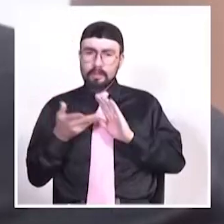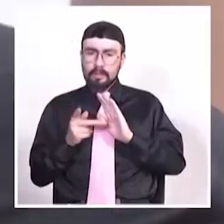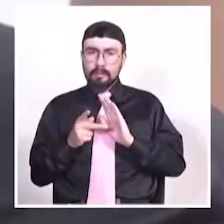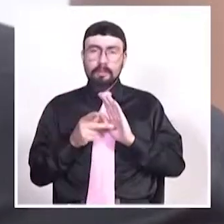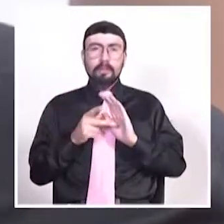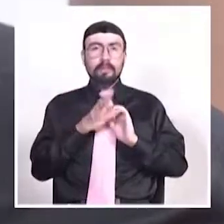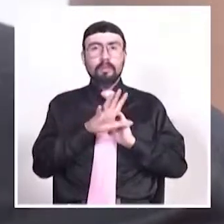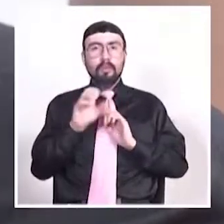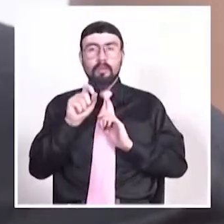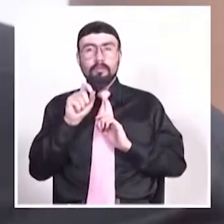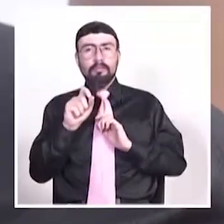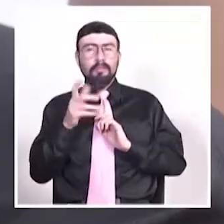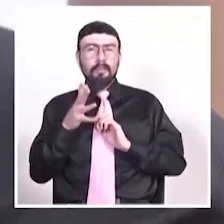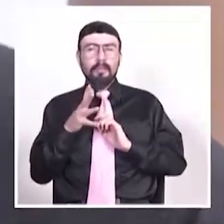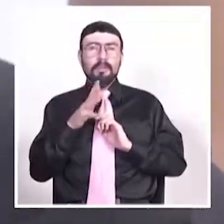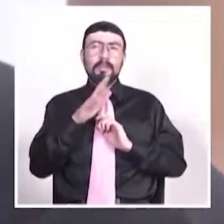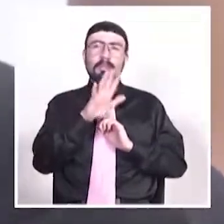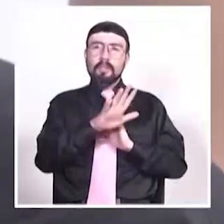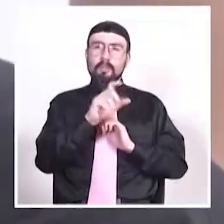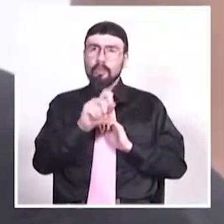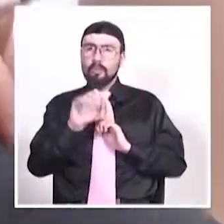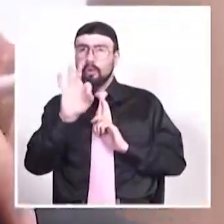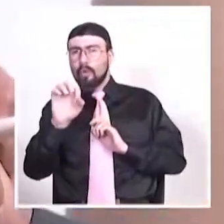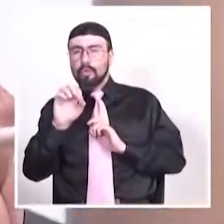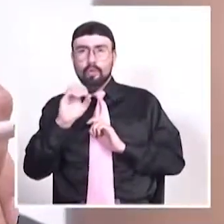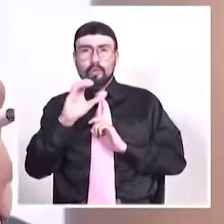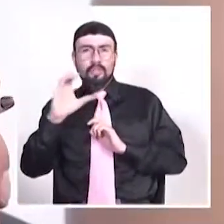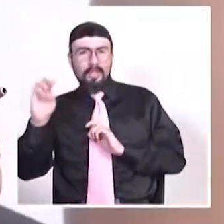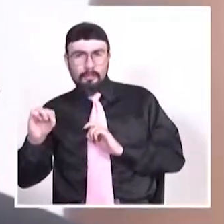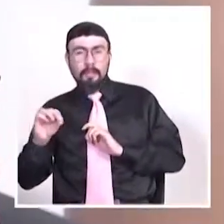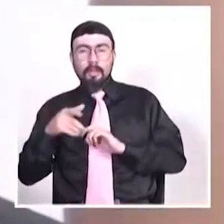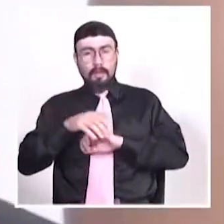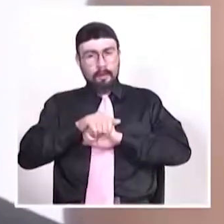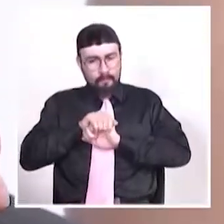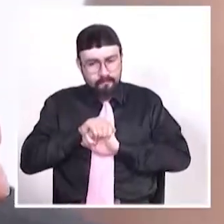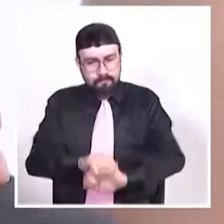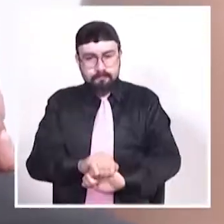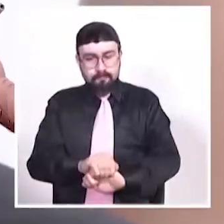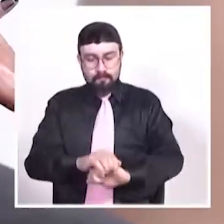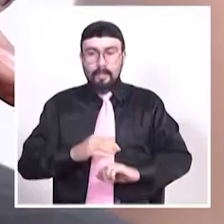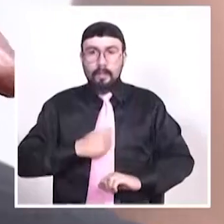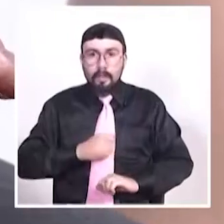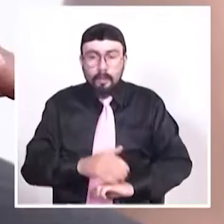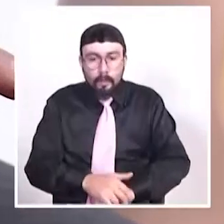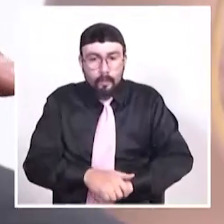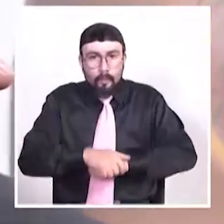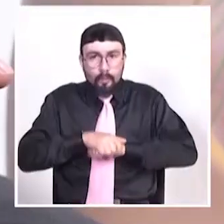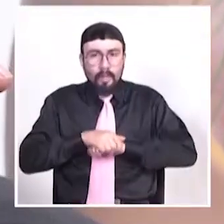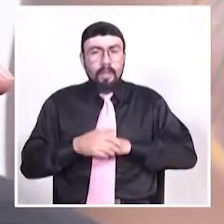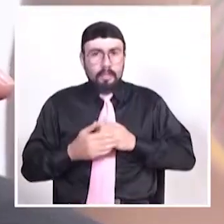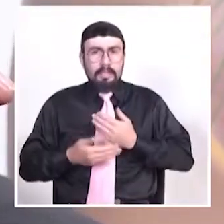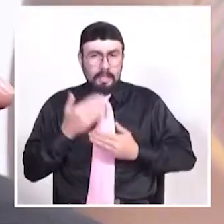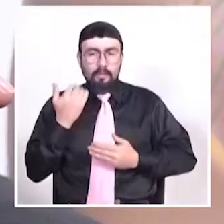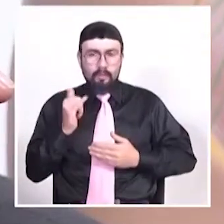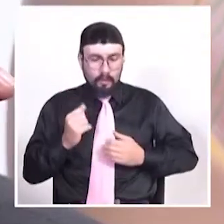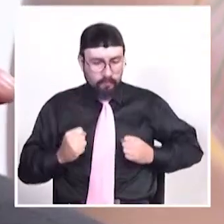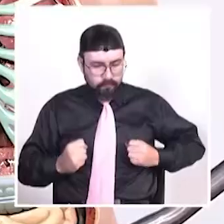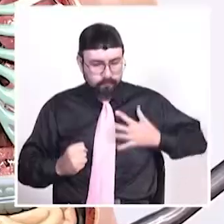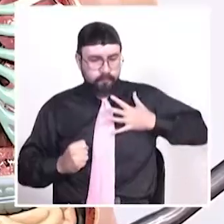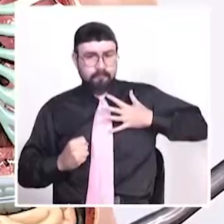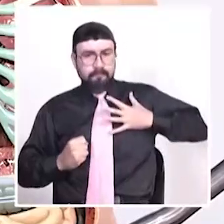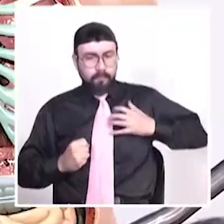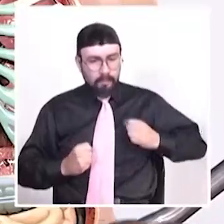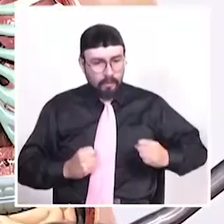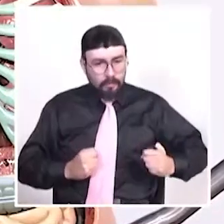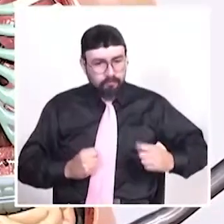50.8 centímetros, de 5.8 centímetros. Con eso es suficiente para hacer un escurrimiento del corazón. Trato de hacerlo